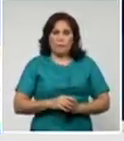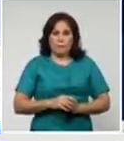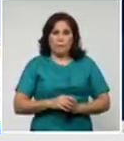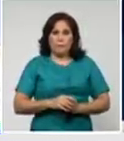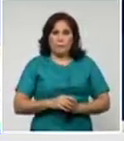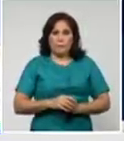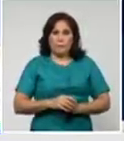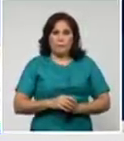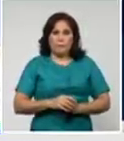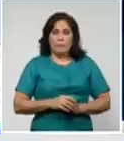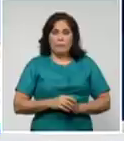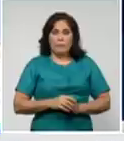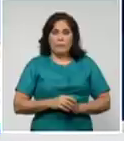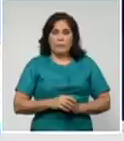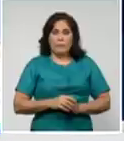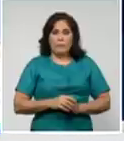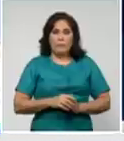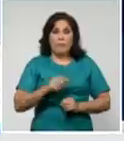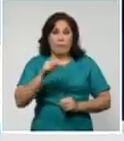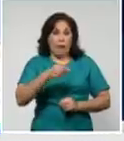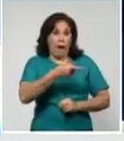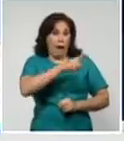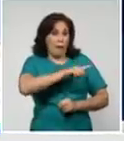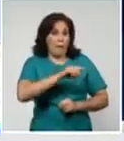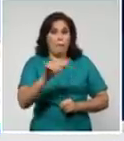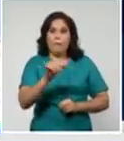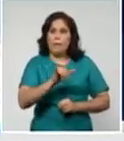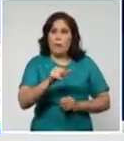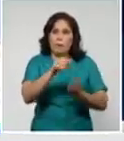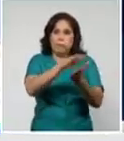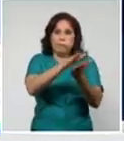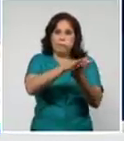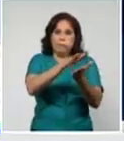Y en el día de ayer ya se acumulan